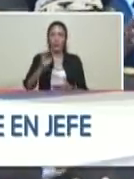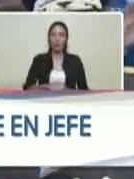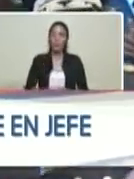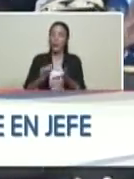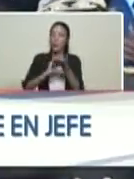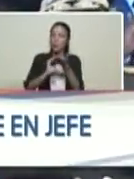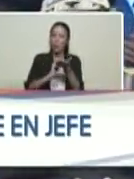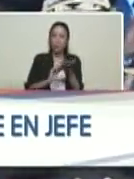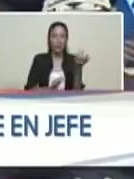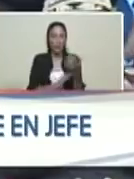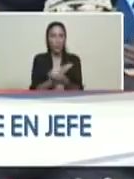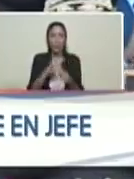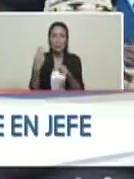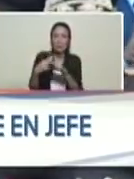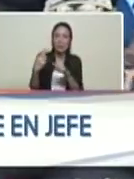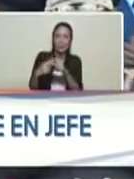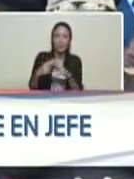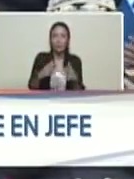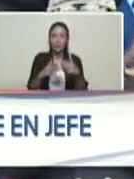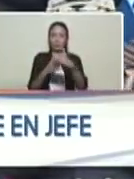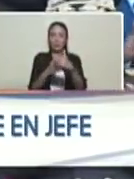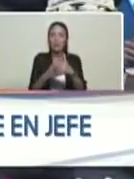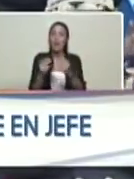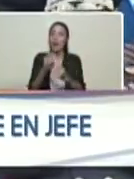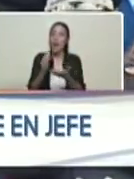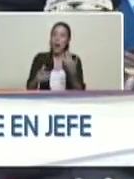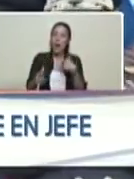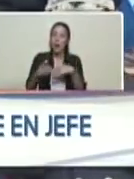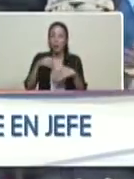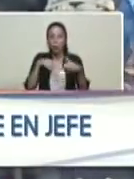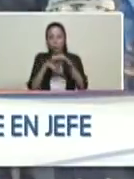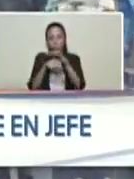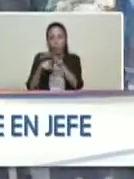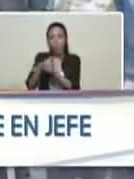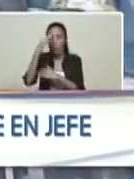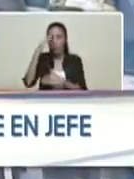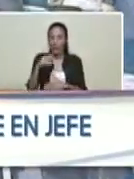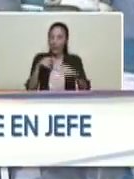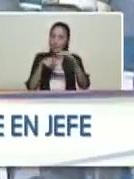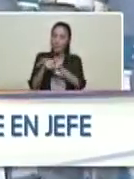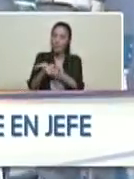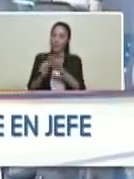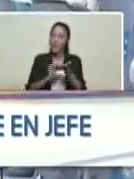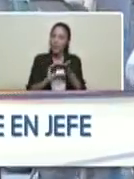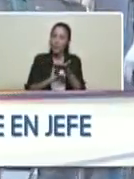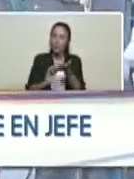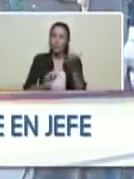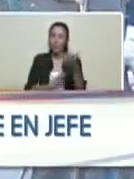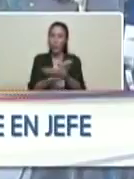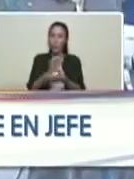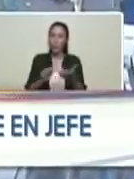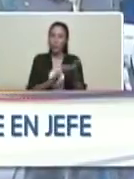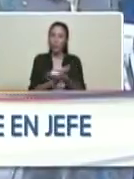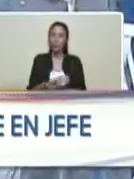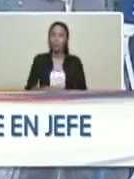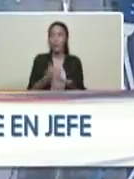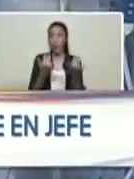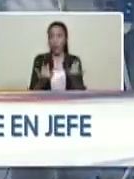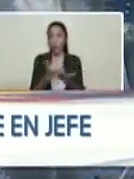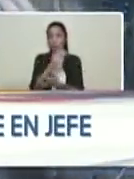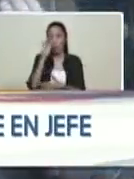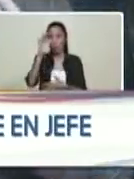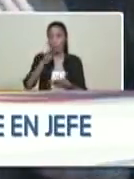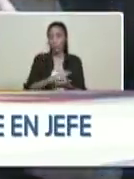todos los peligros obstáculos y dificultades y para abrir todas las esperanzas presente y futuro de nuestra patria lo